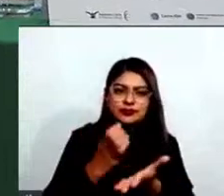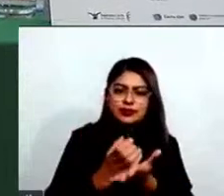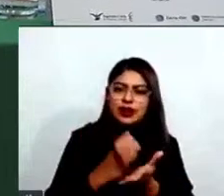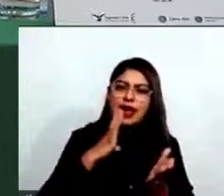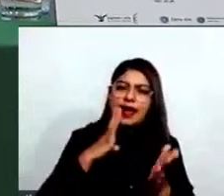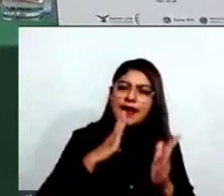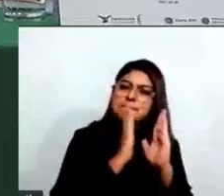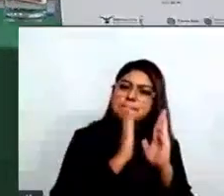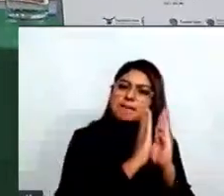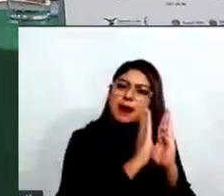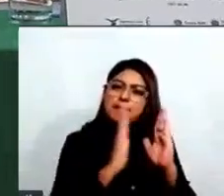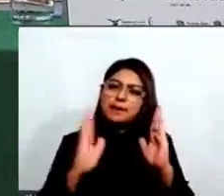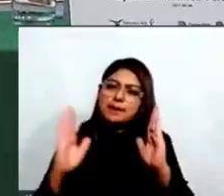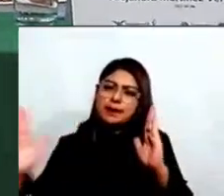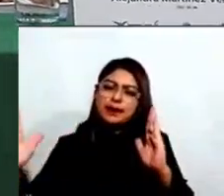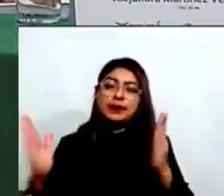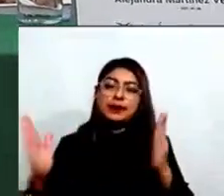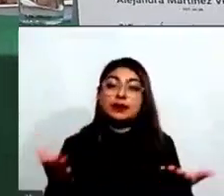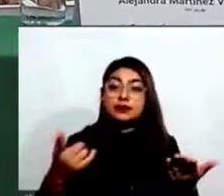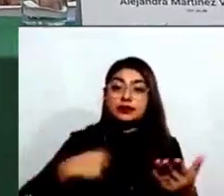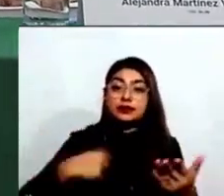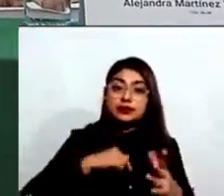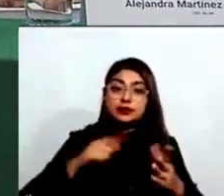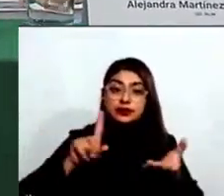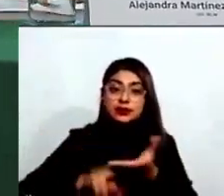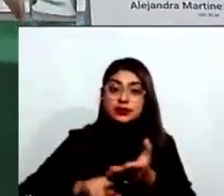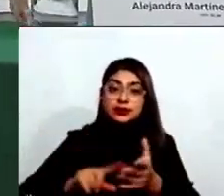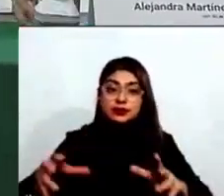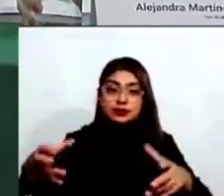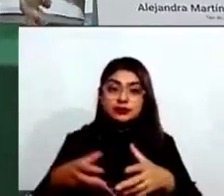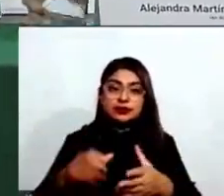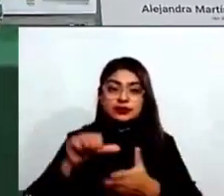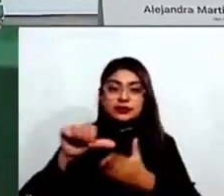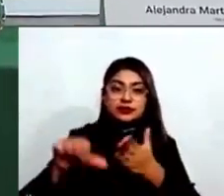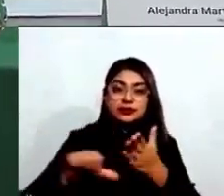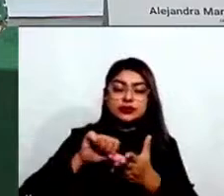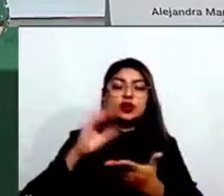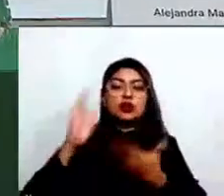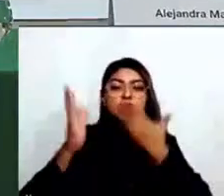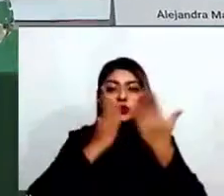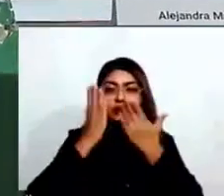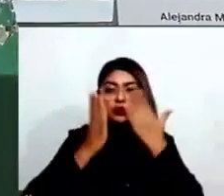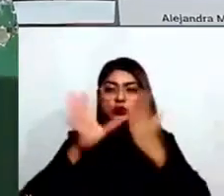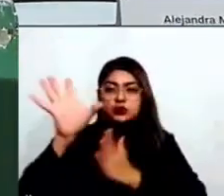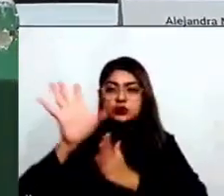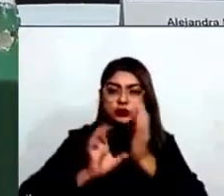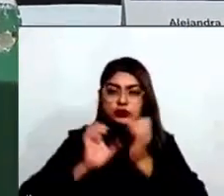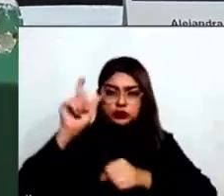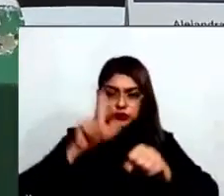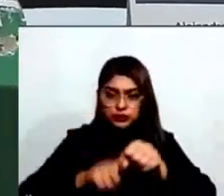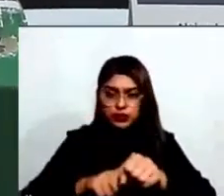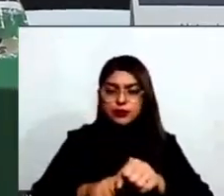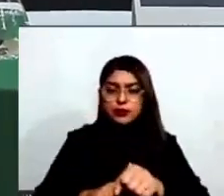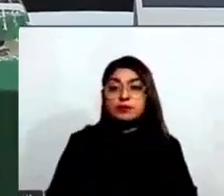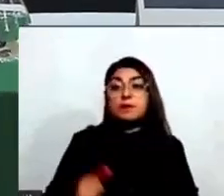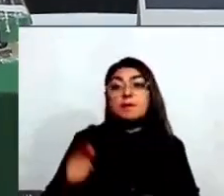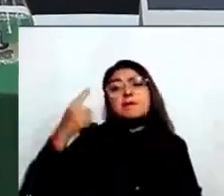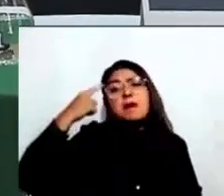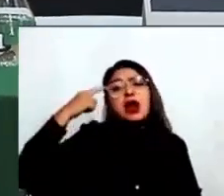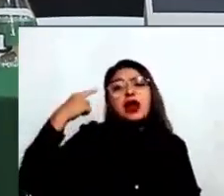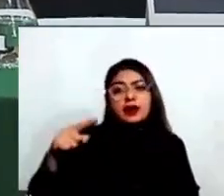publicados por nuestro Centro de Estudios Constitucionales con la finalidad de recopilar